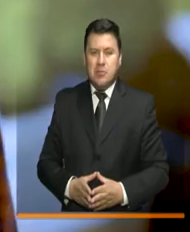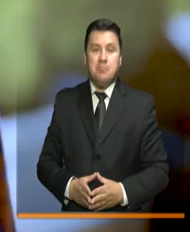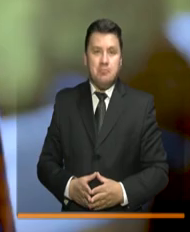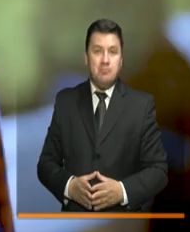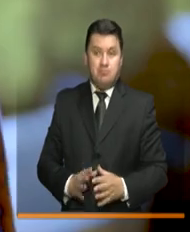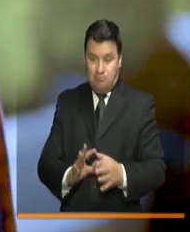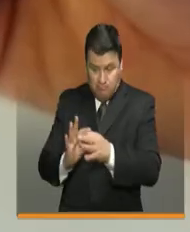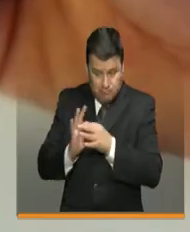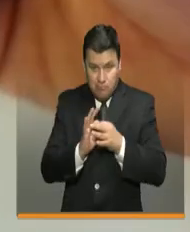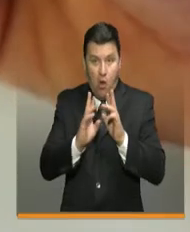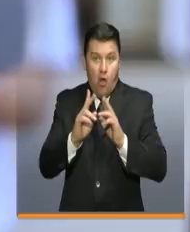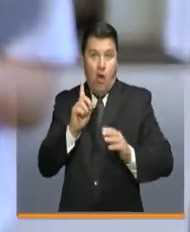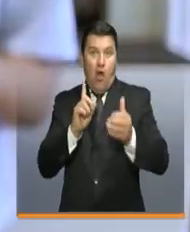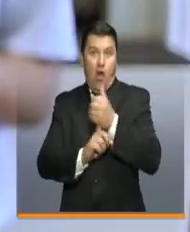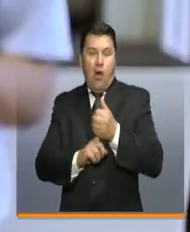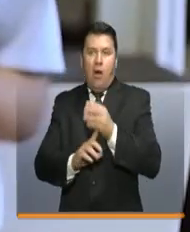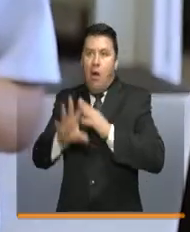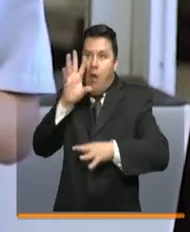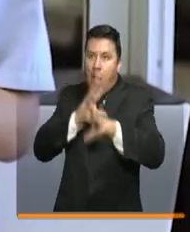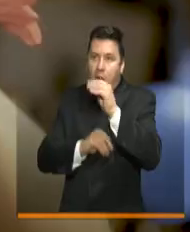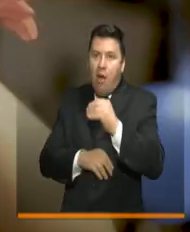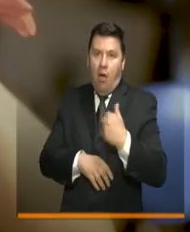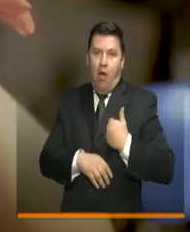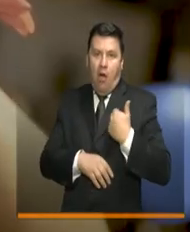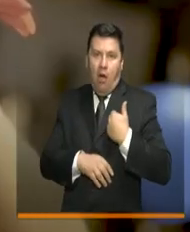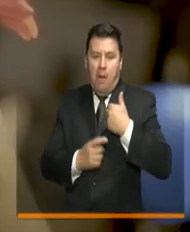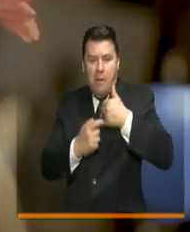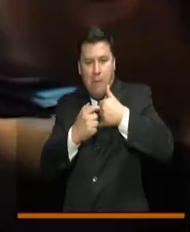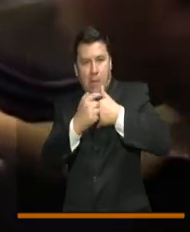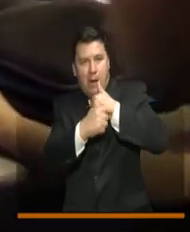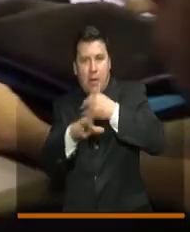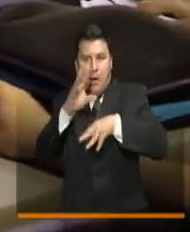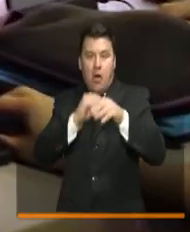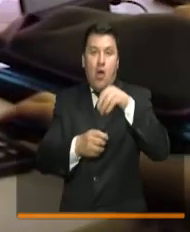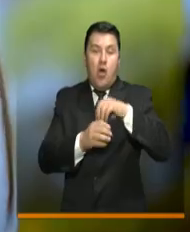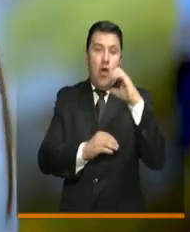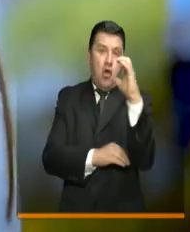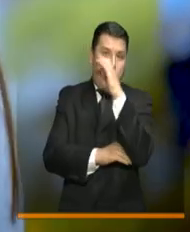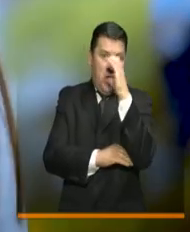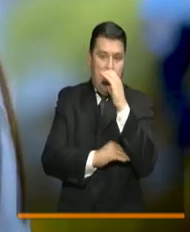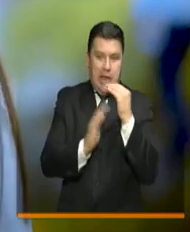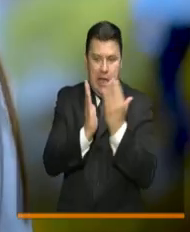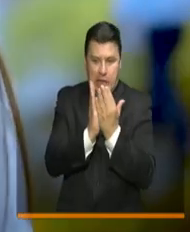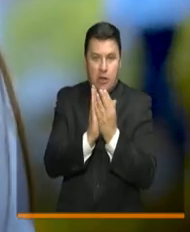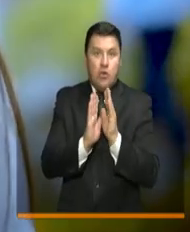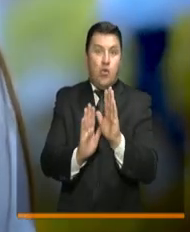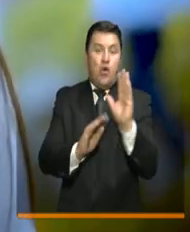Juntos lograremos que nuestros jóvenes continúen aprendiendo en todas las regiones del país. En Colombia, la educación es de todos.